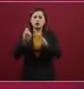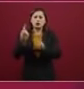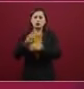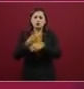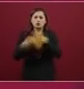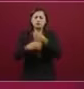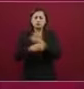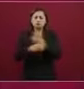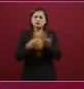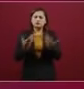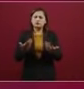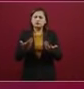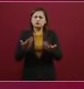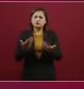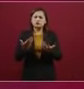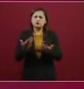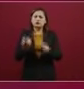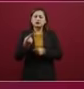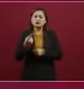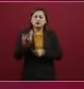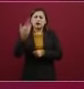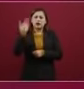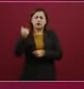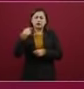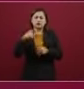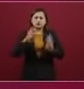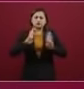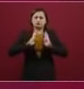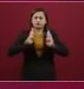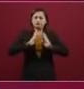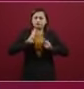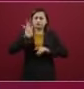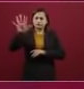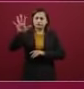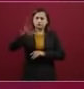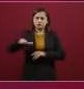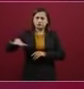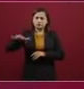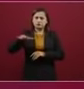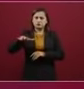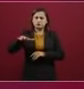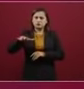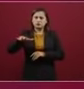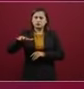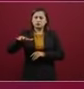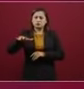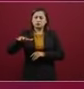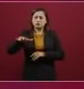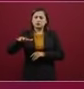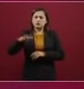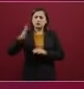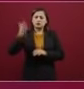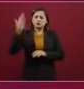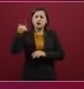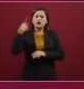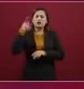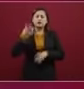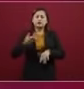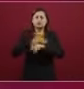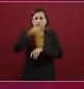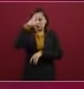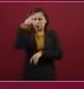batallón realicé, el batallón estaba tenía su sede en Temamata, Estado de México,